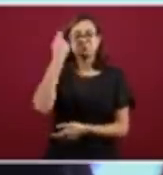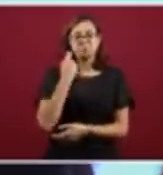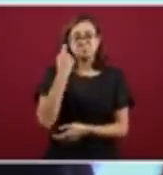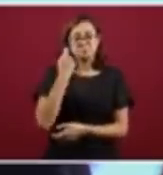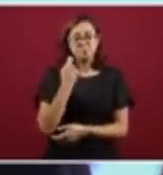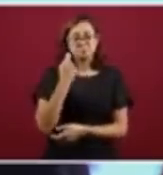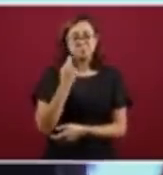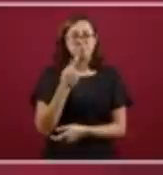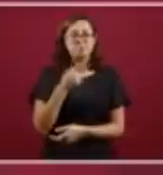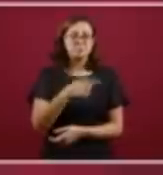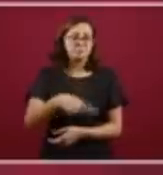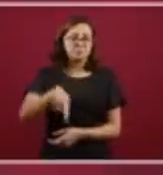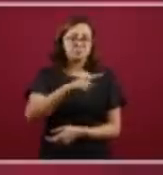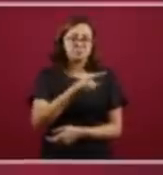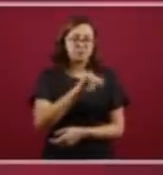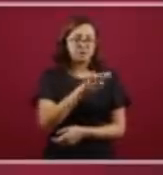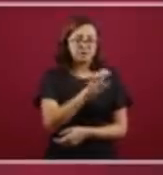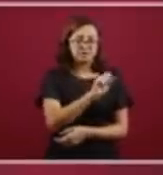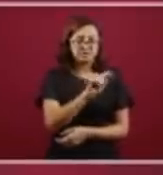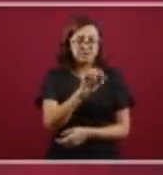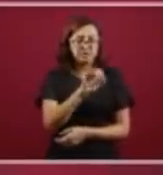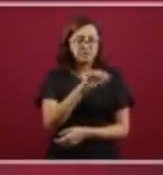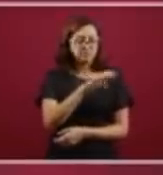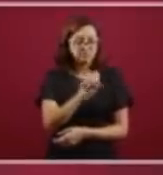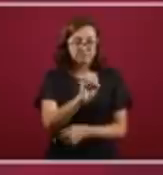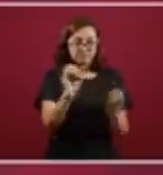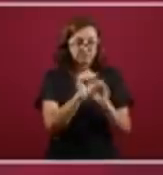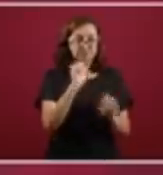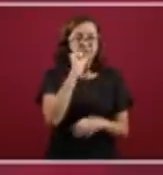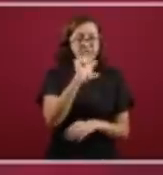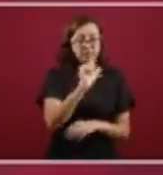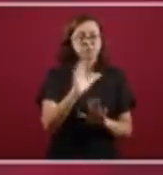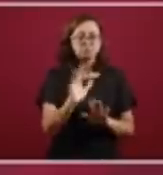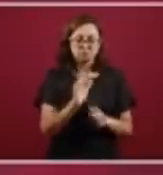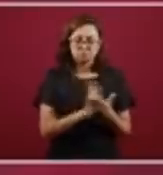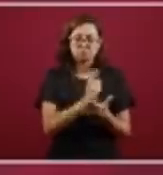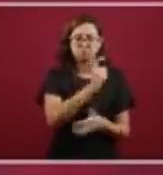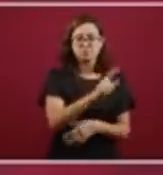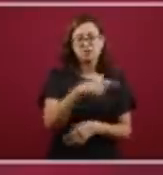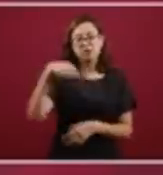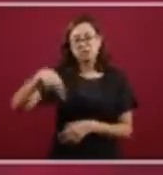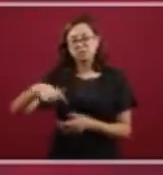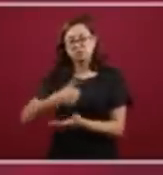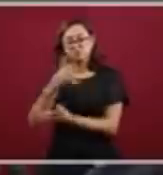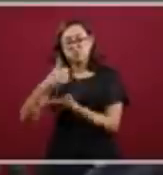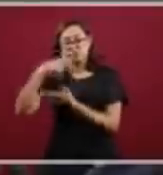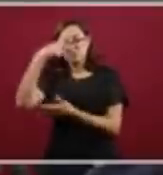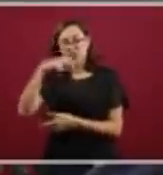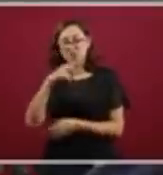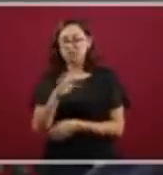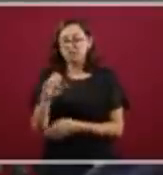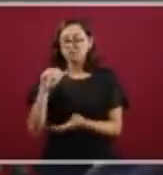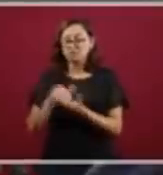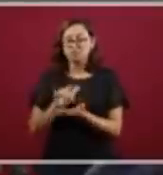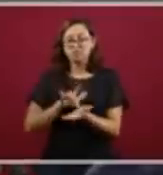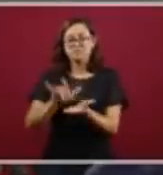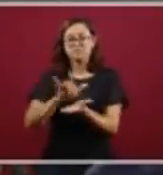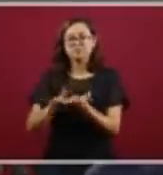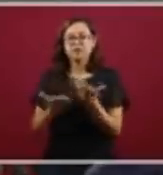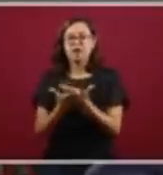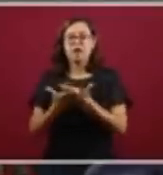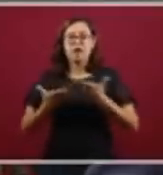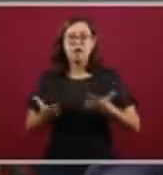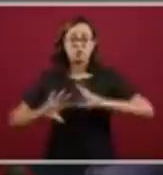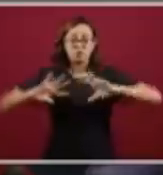y 525 mil por parte del Gobierno de la Ciudad de México. Actualmente, entonces, son